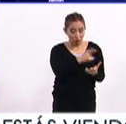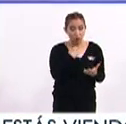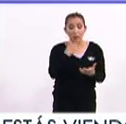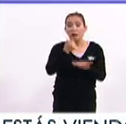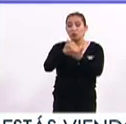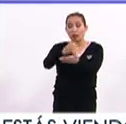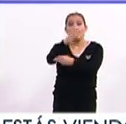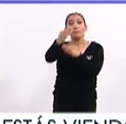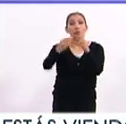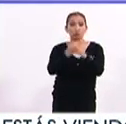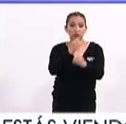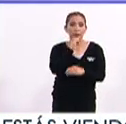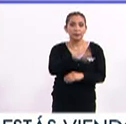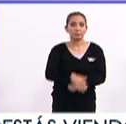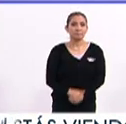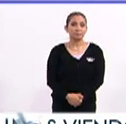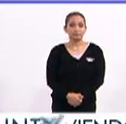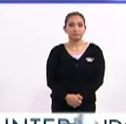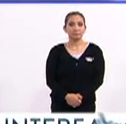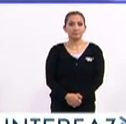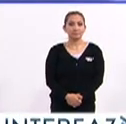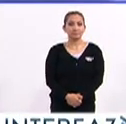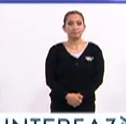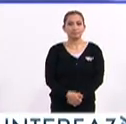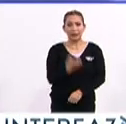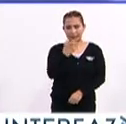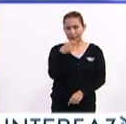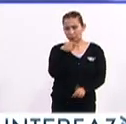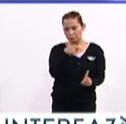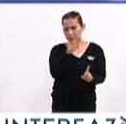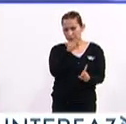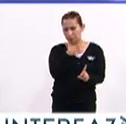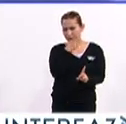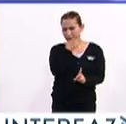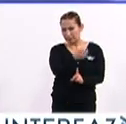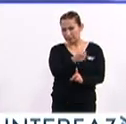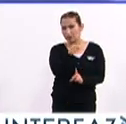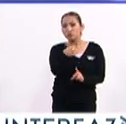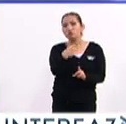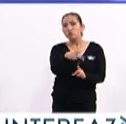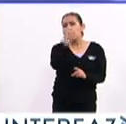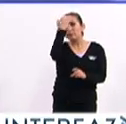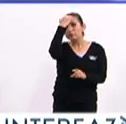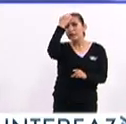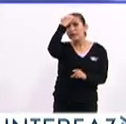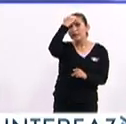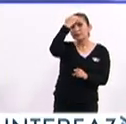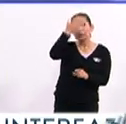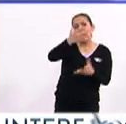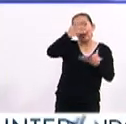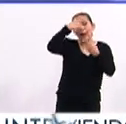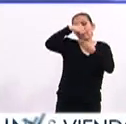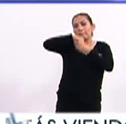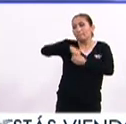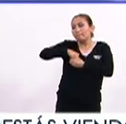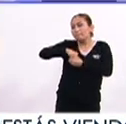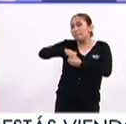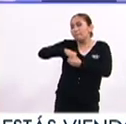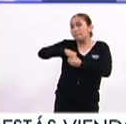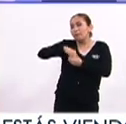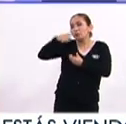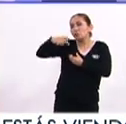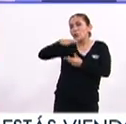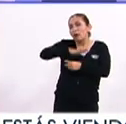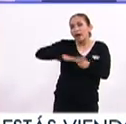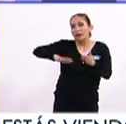para ayudar al mundo. ¿Cómo, precisamente en ese aspecto, cómo llevas esta experiencia a